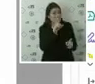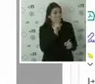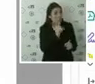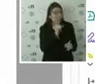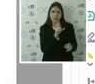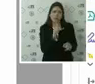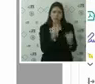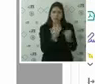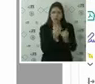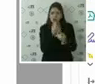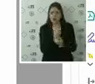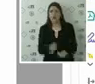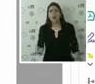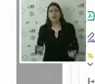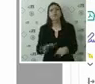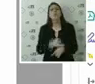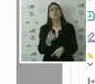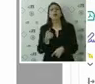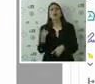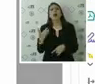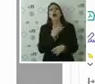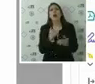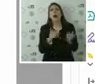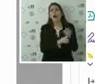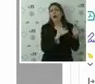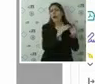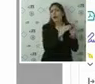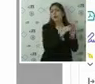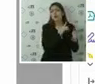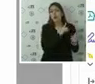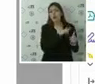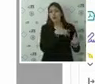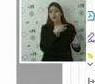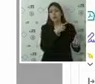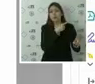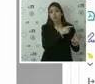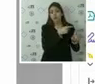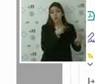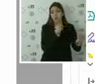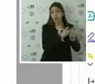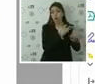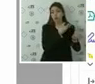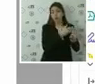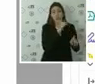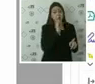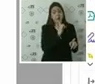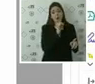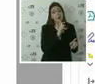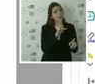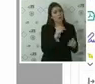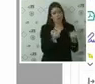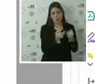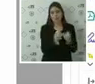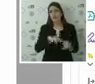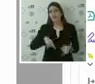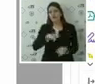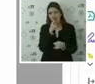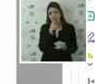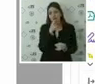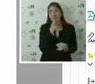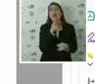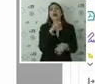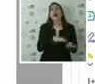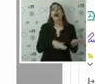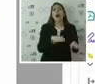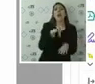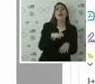que en muchas ocasiones en los hogares no solo se vive violencia de género, sino también intrafamiliar. Y el escape era la escuela presencial. Ahora